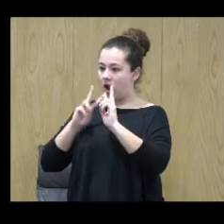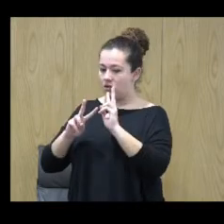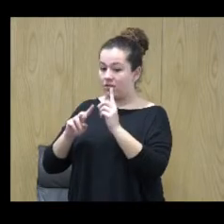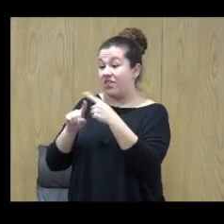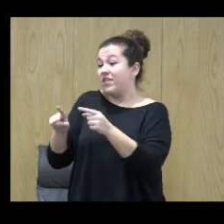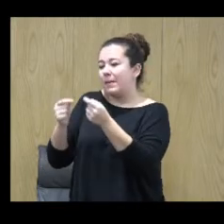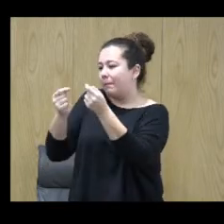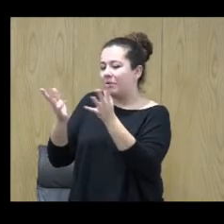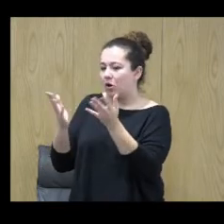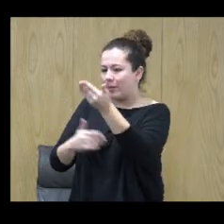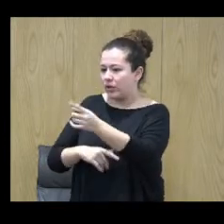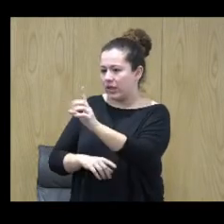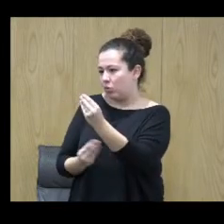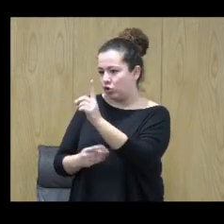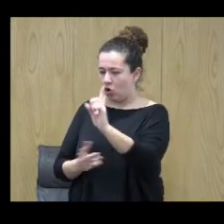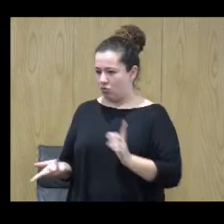muy importante.